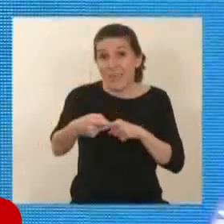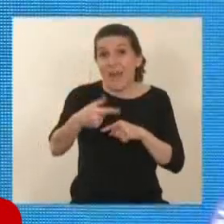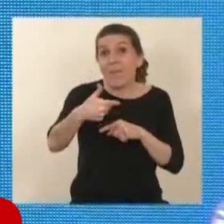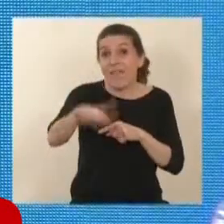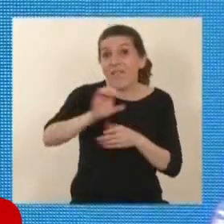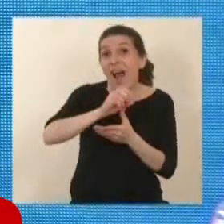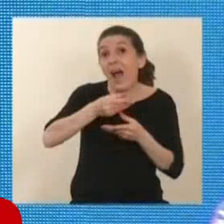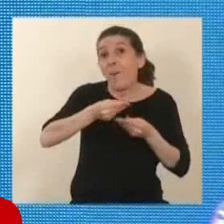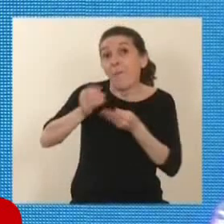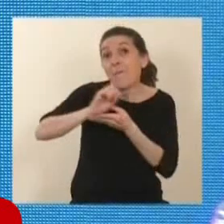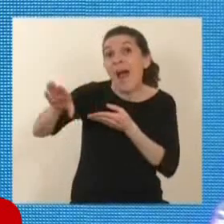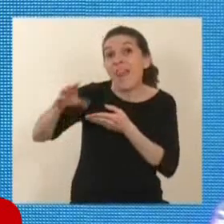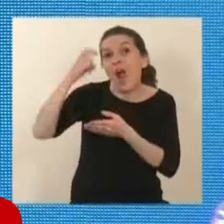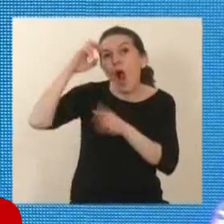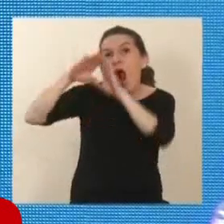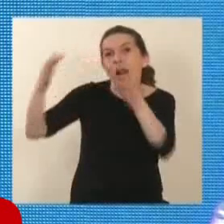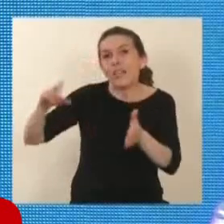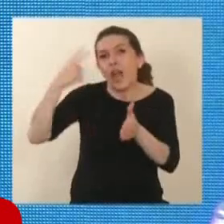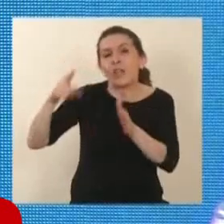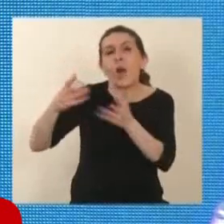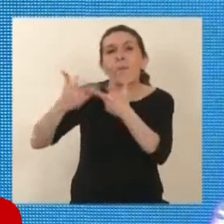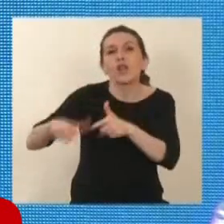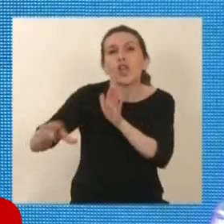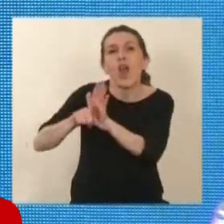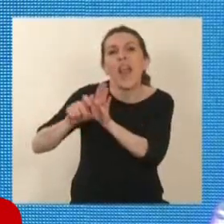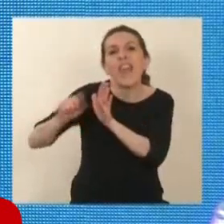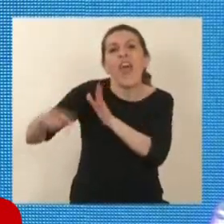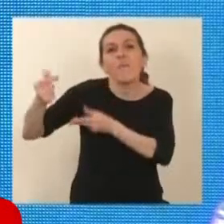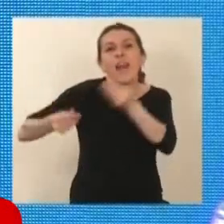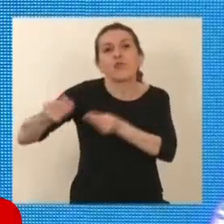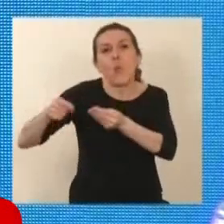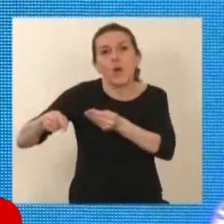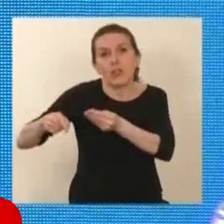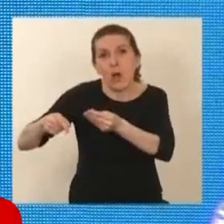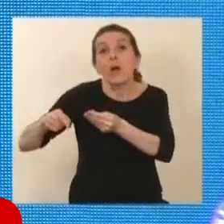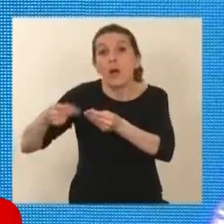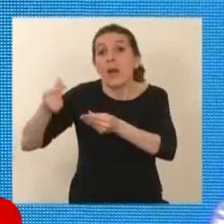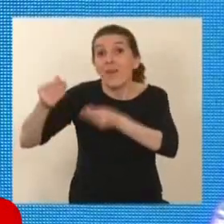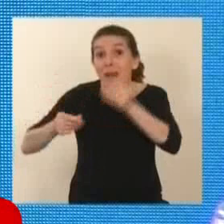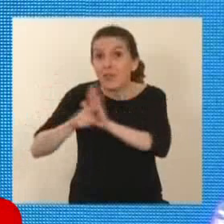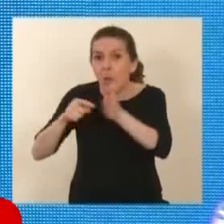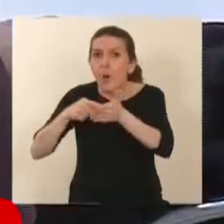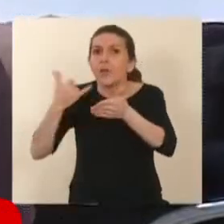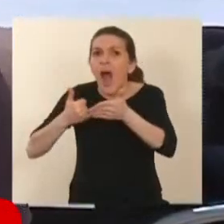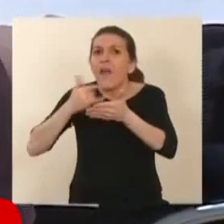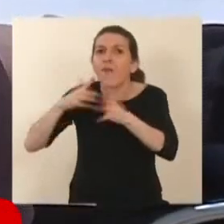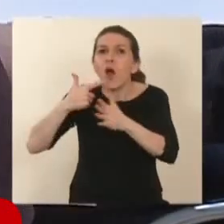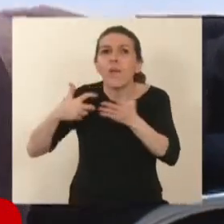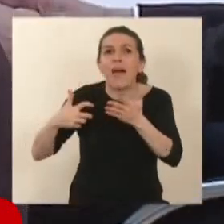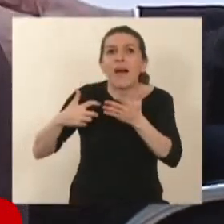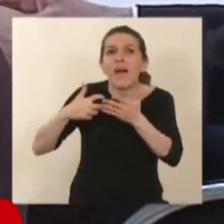enviando al Congreso de la Nación el proyecto de ley de presupuesto que muestra el marco fiscal y